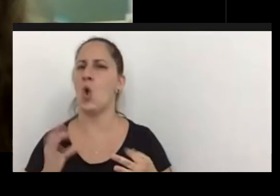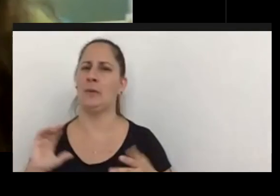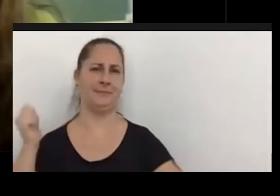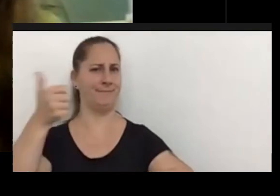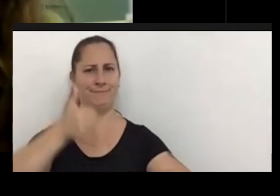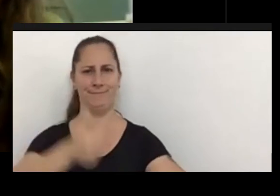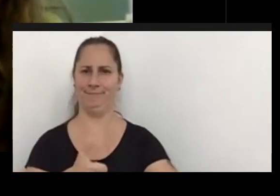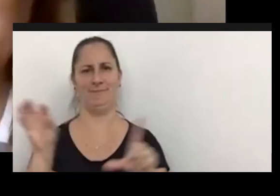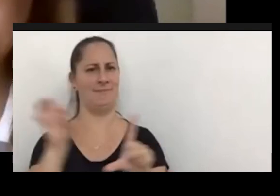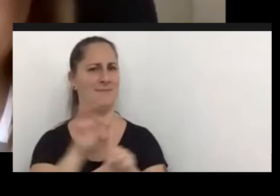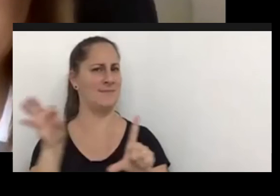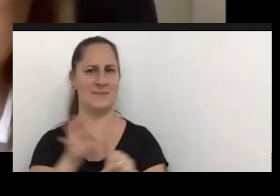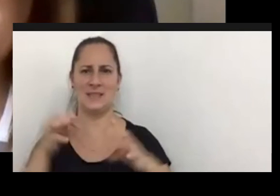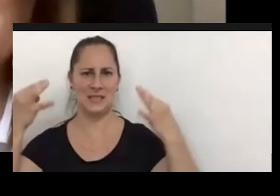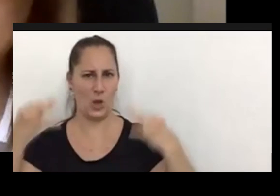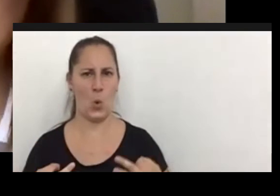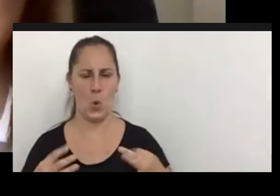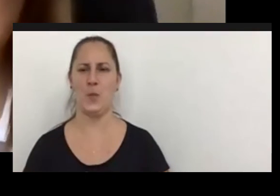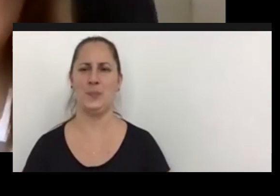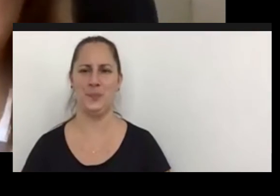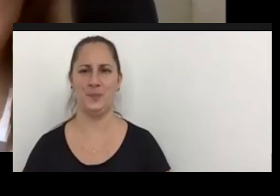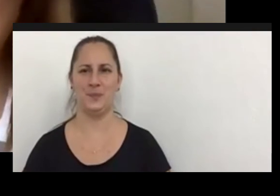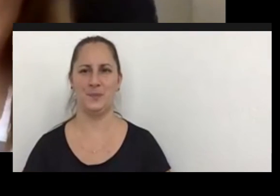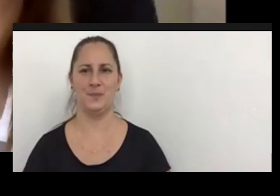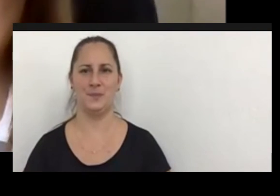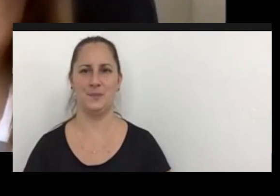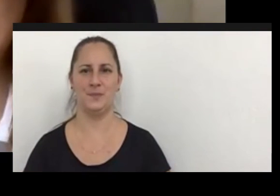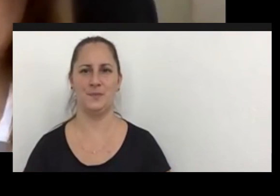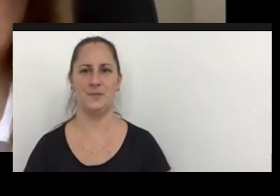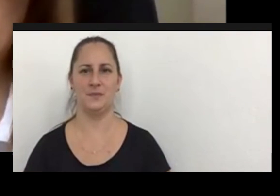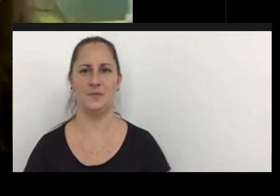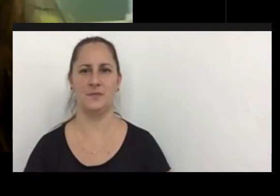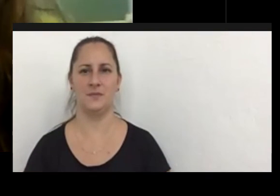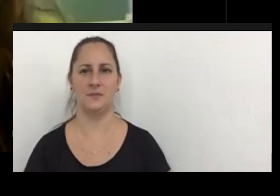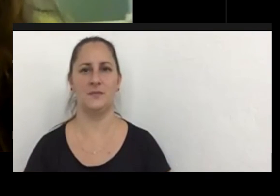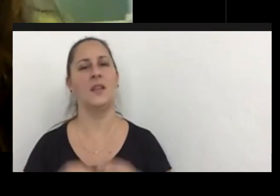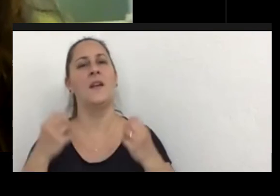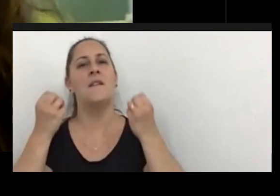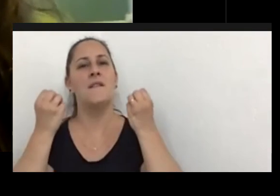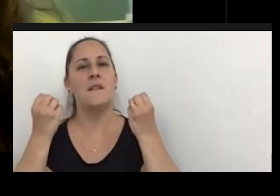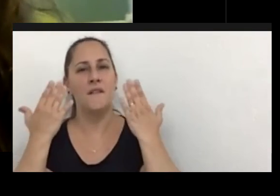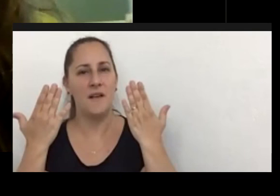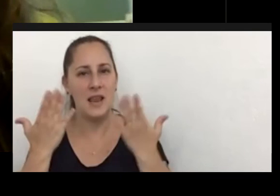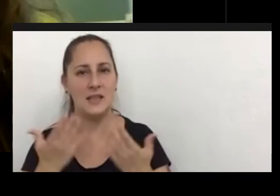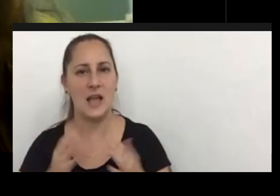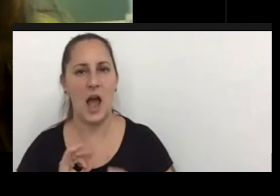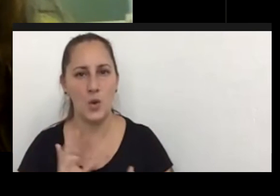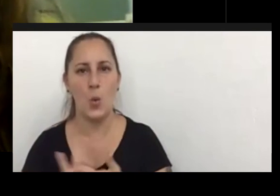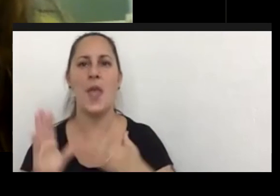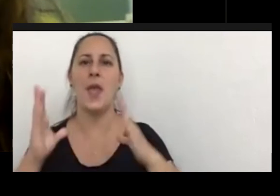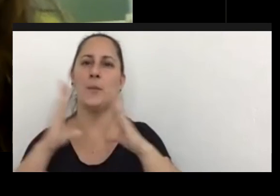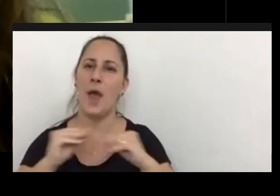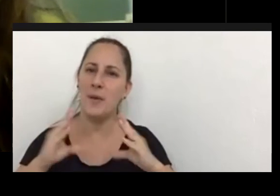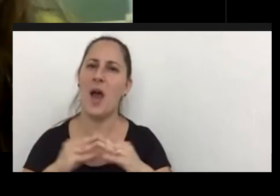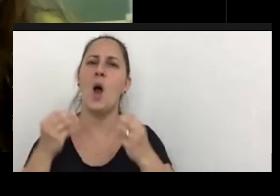viene. Por Así supuesto. Tengan todos unas lindas fiestas, unas lindas vacaciones, así que siempre